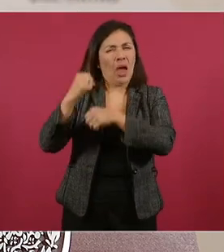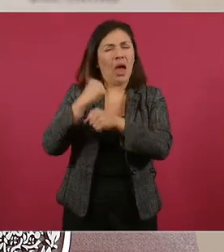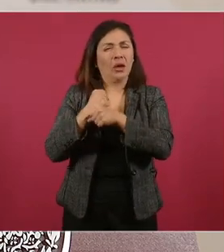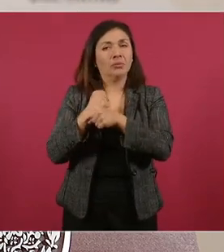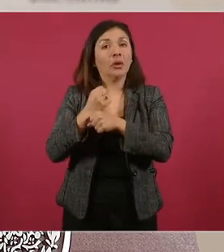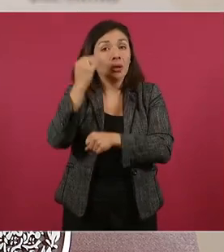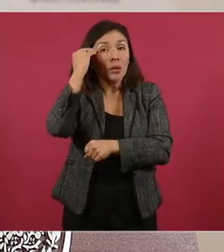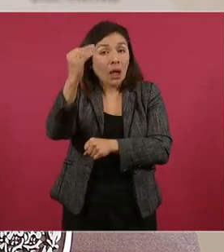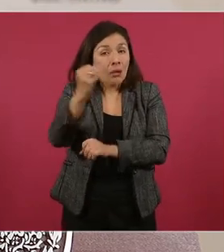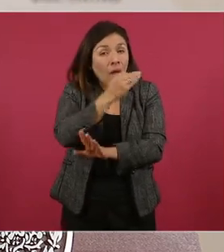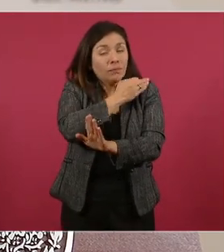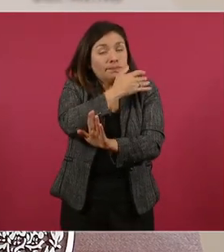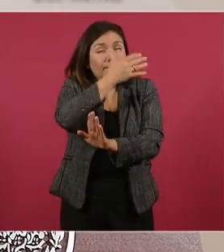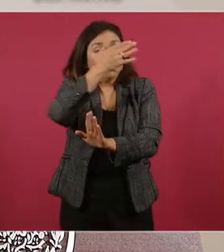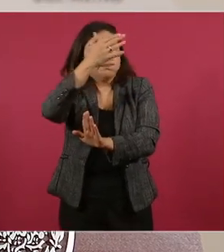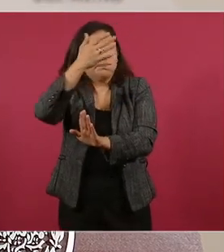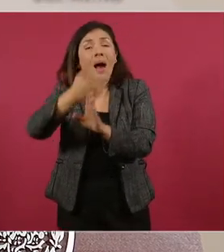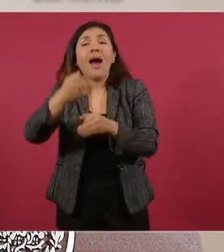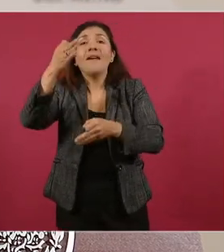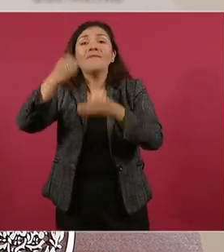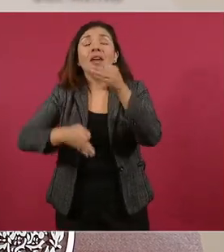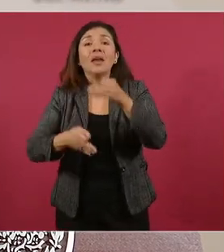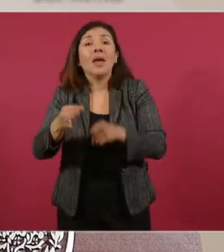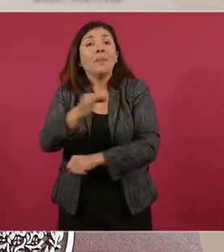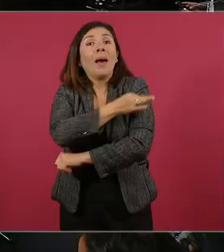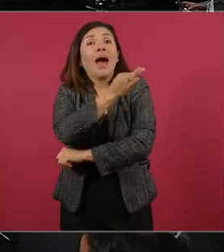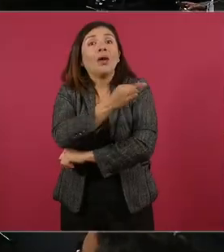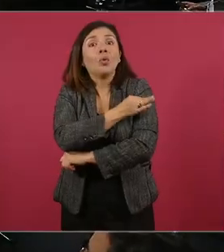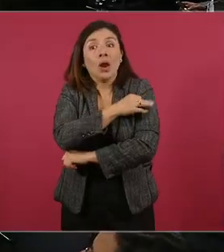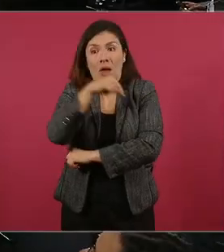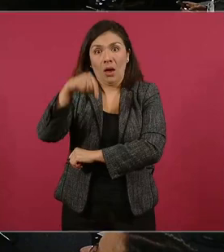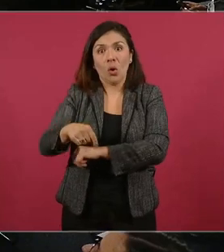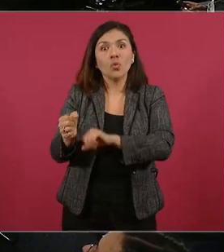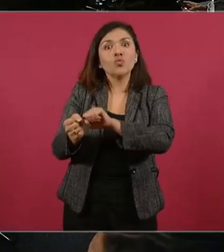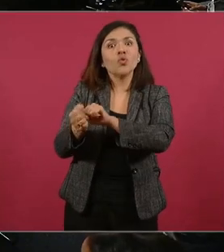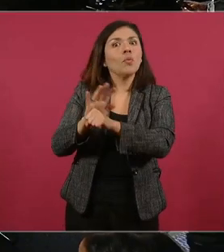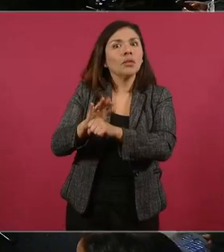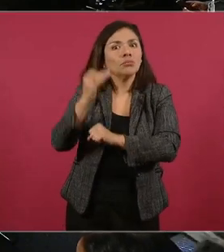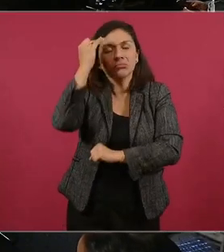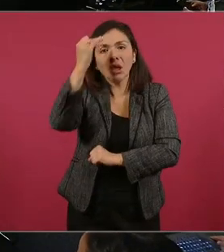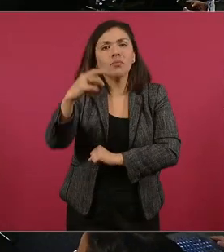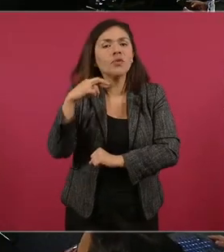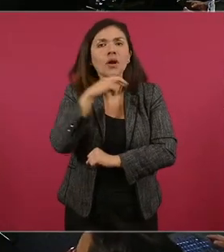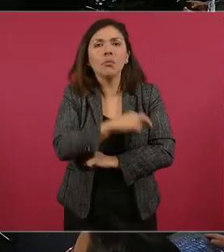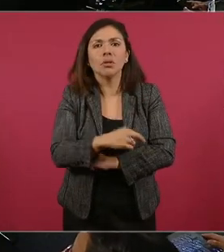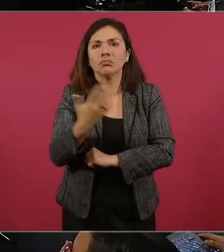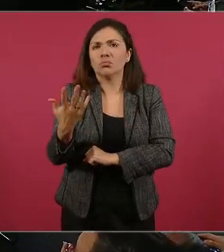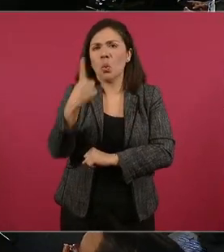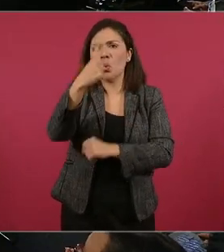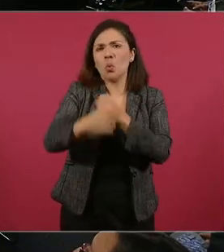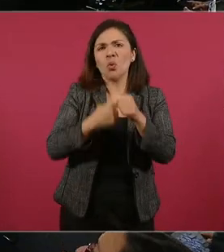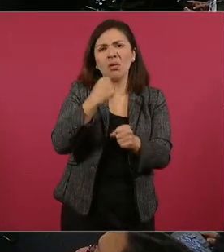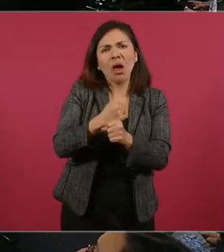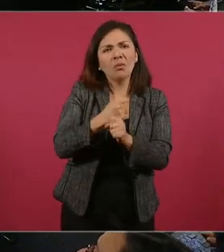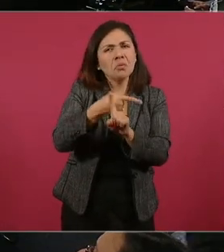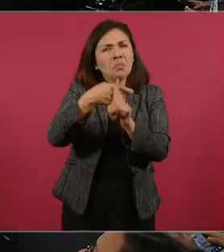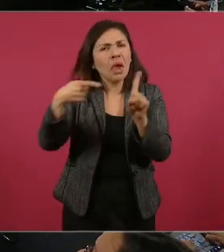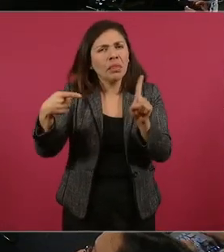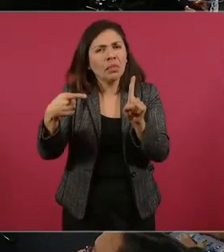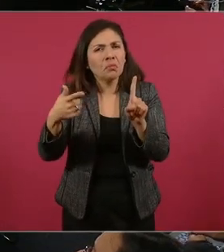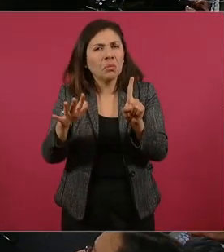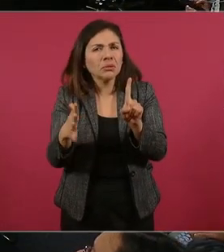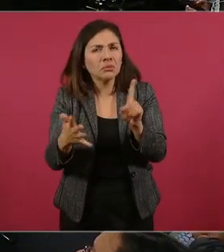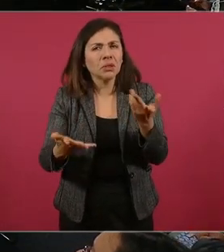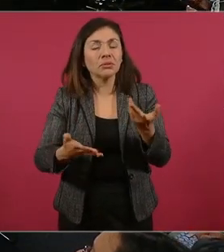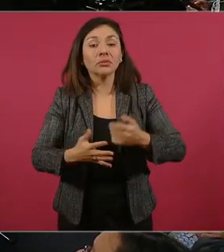¿cuánto tiempo se tuvo la vacuna contra el COVID? En un año, año y medio.